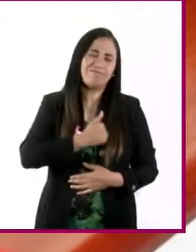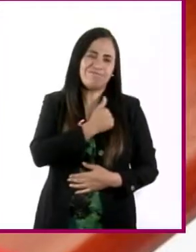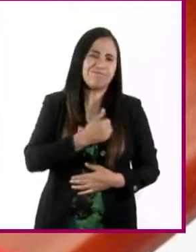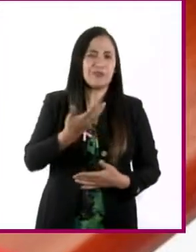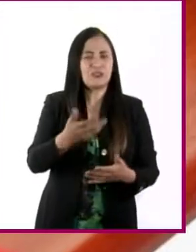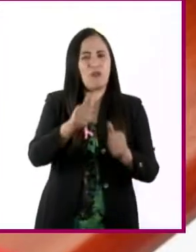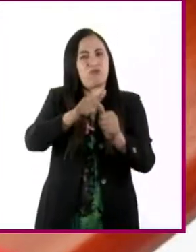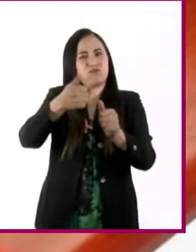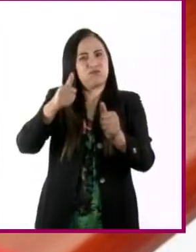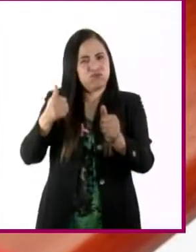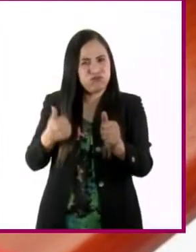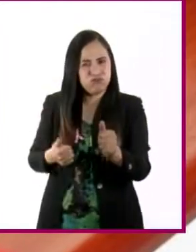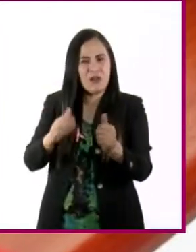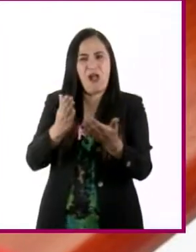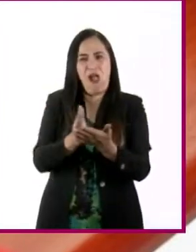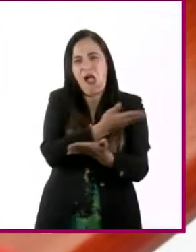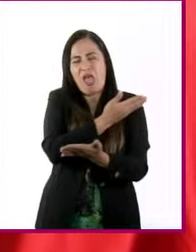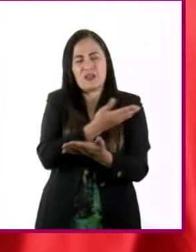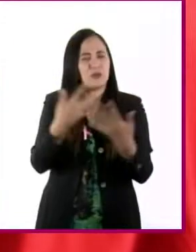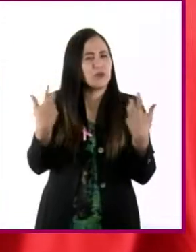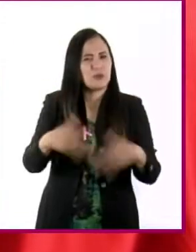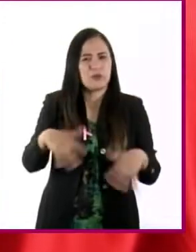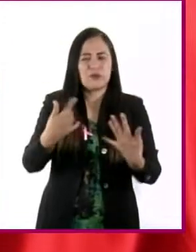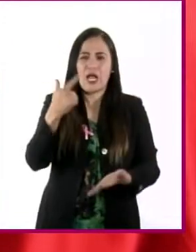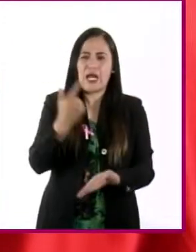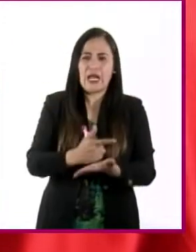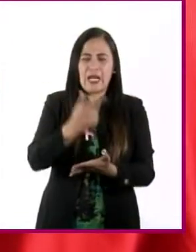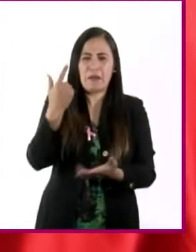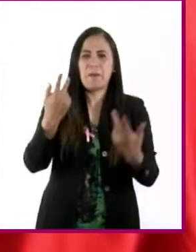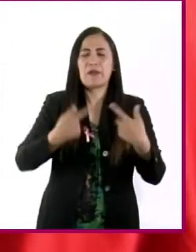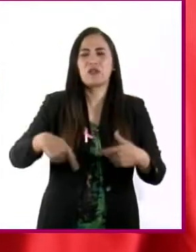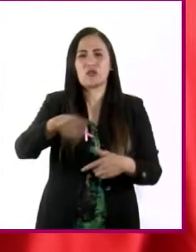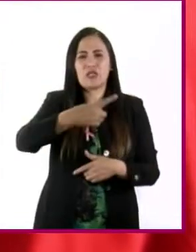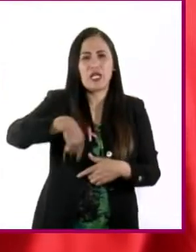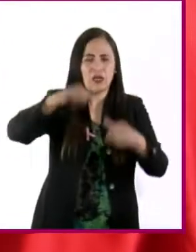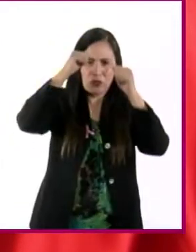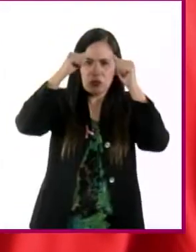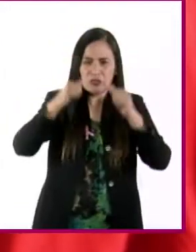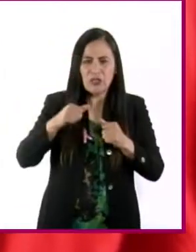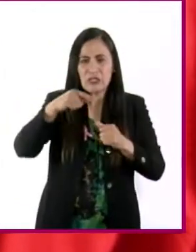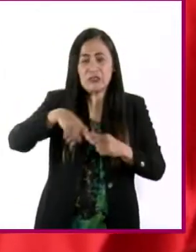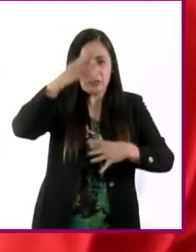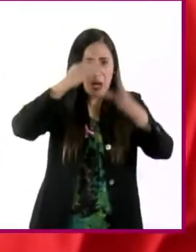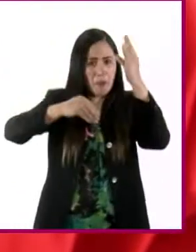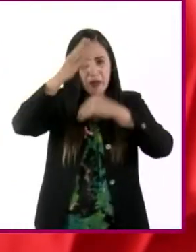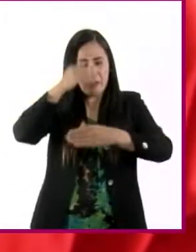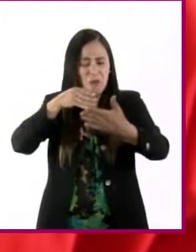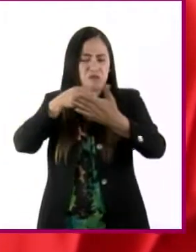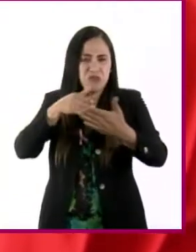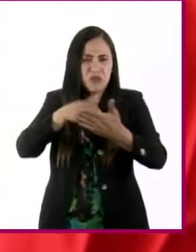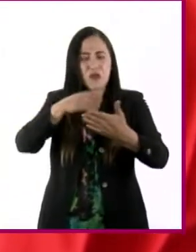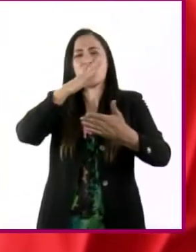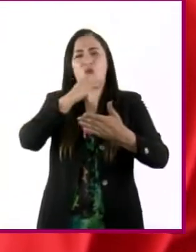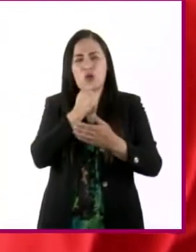para niños, niñas, adolescentes, adultos. Sin duda les afecta enormemente porque las excluye, es decir, el no